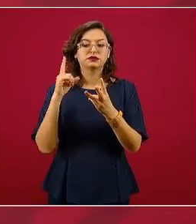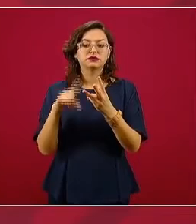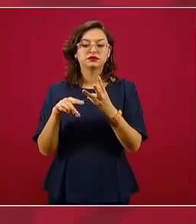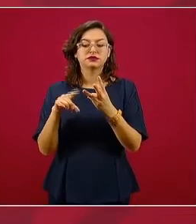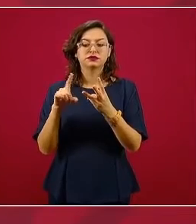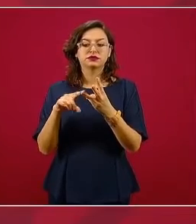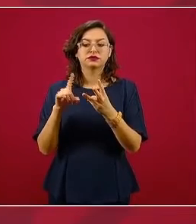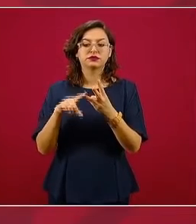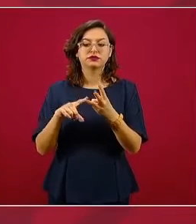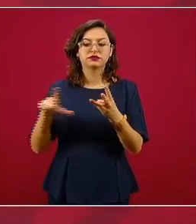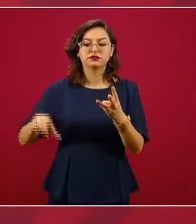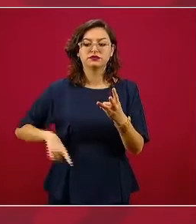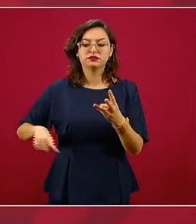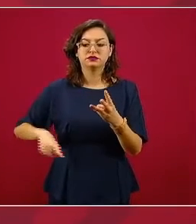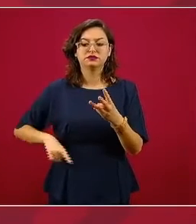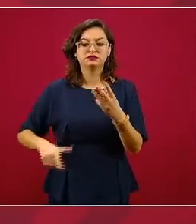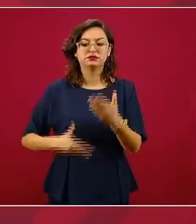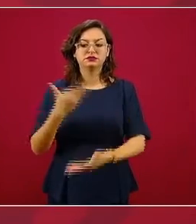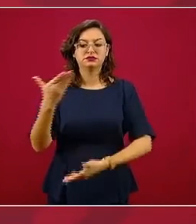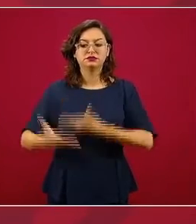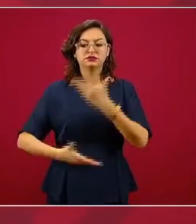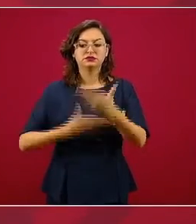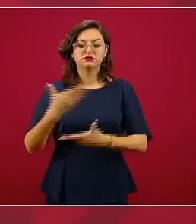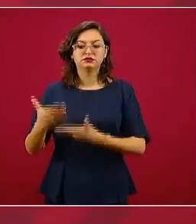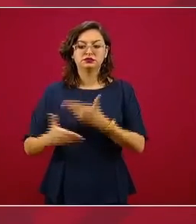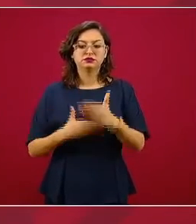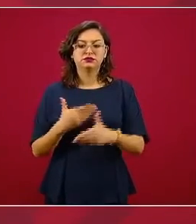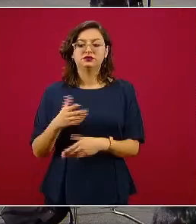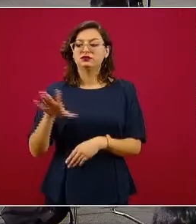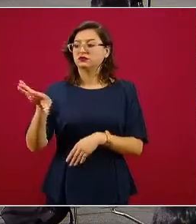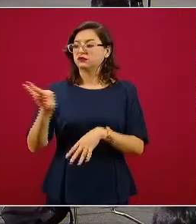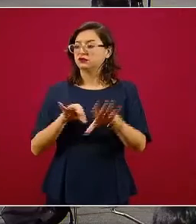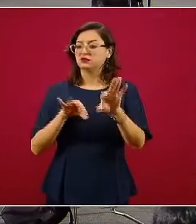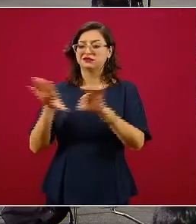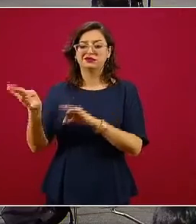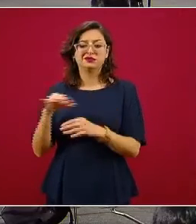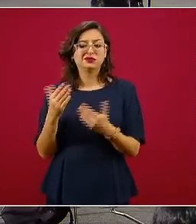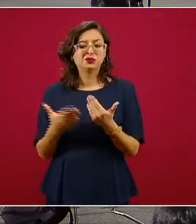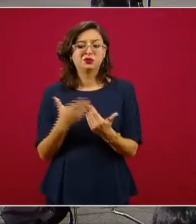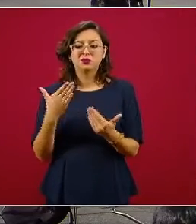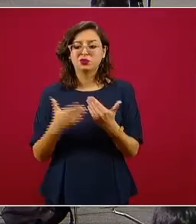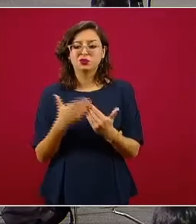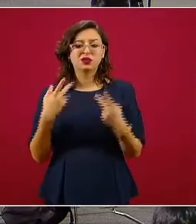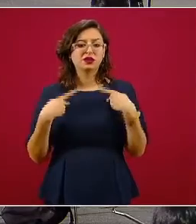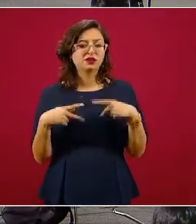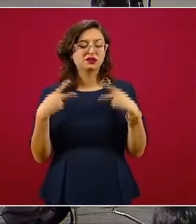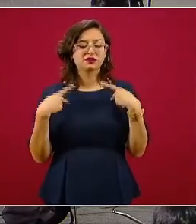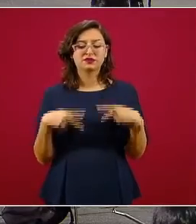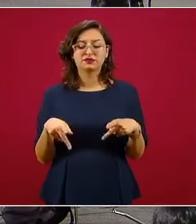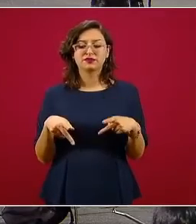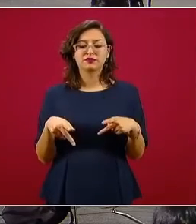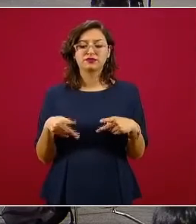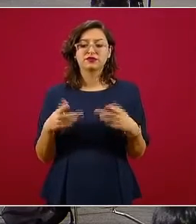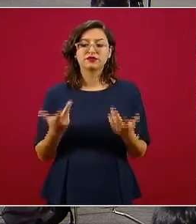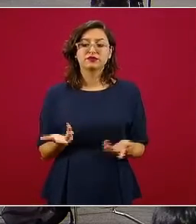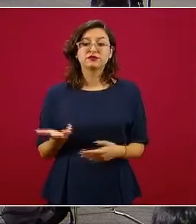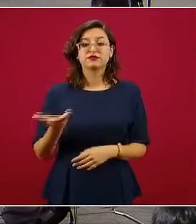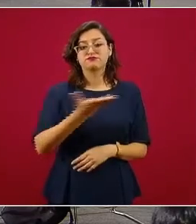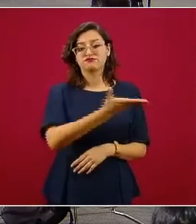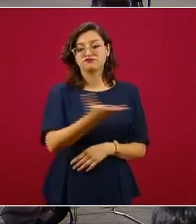los servidores públicos, vamos a tratar de ser muy pocos, y